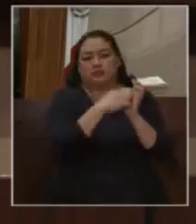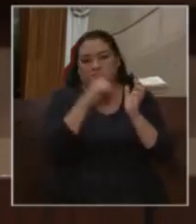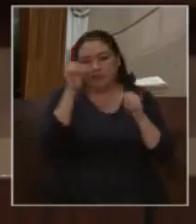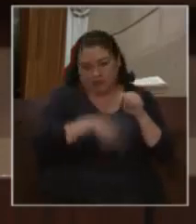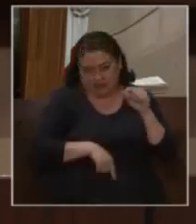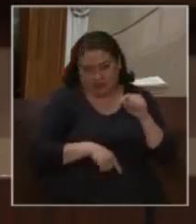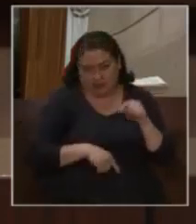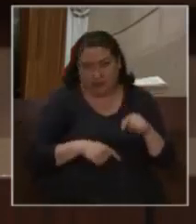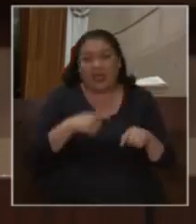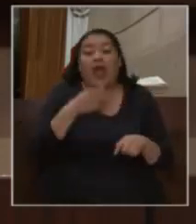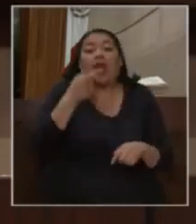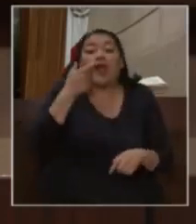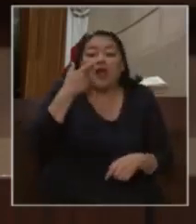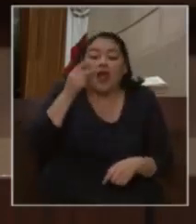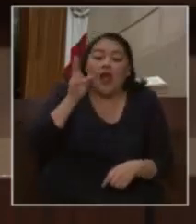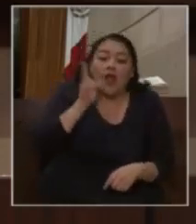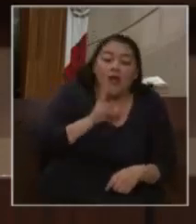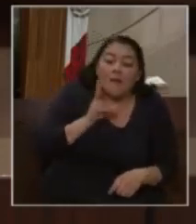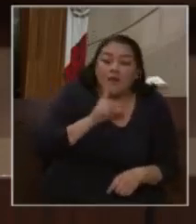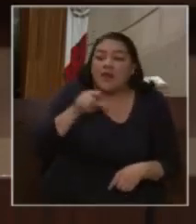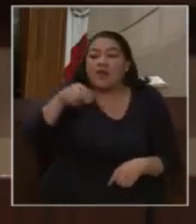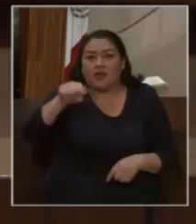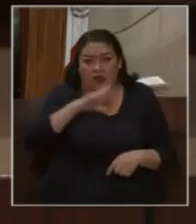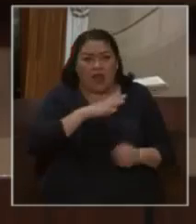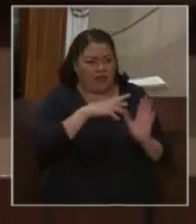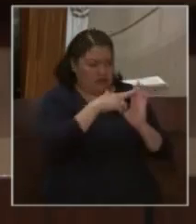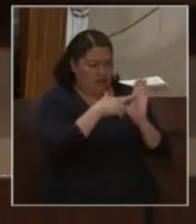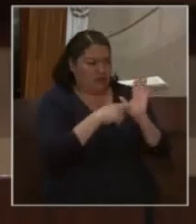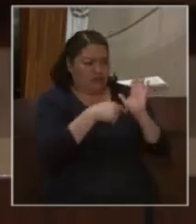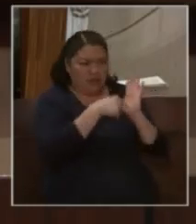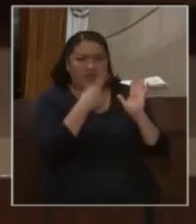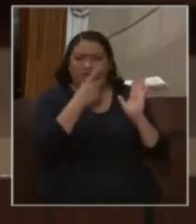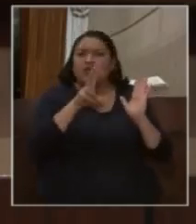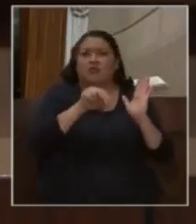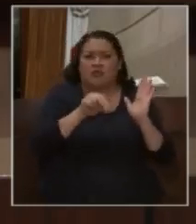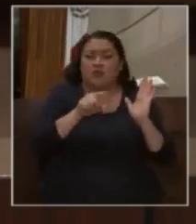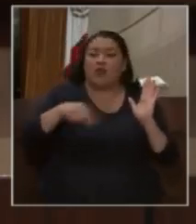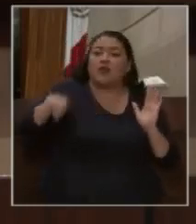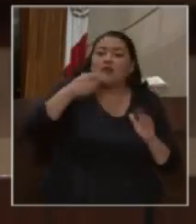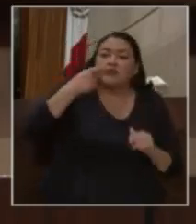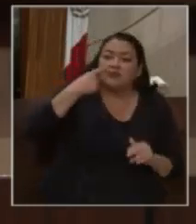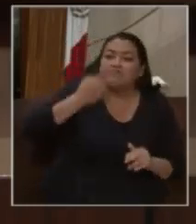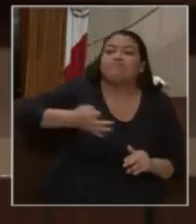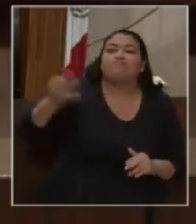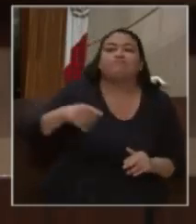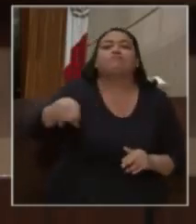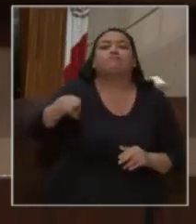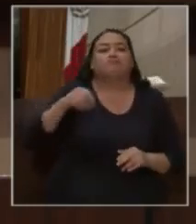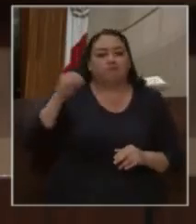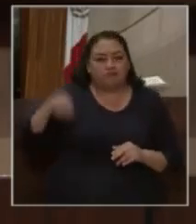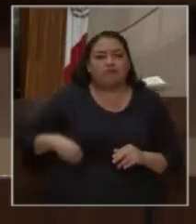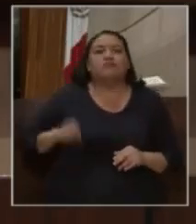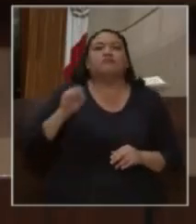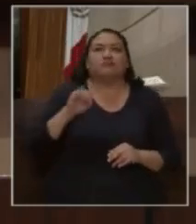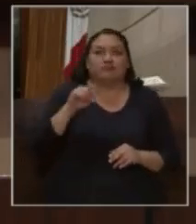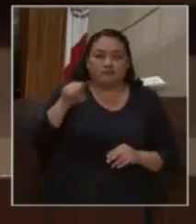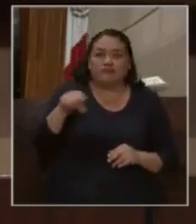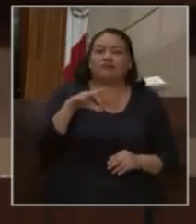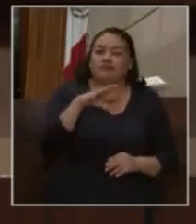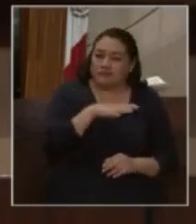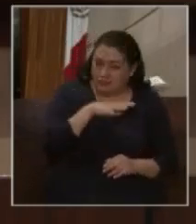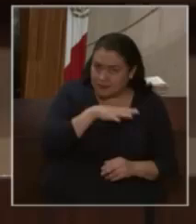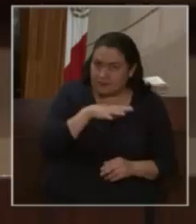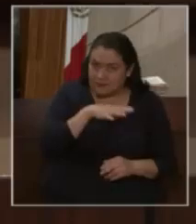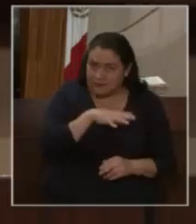patente la intención de evadir una restricción normativa de interés público, desnaturalizando o